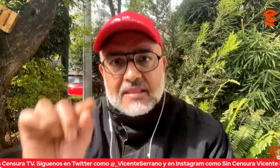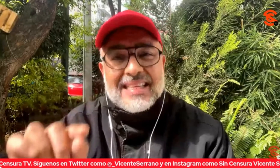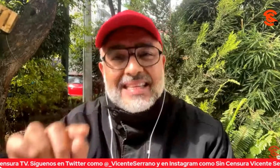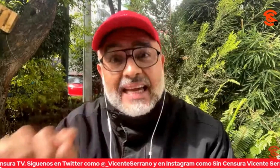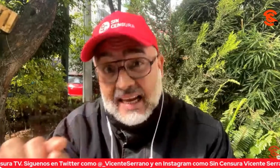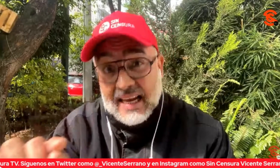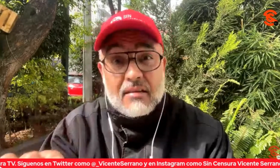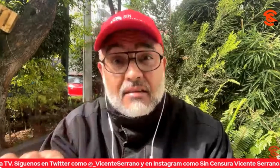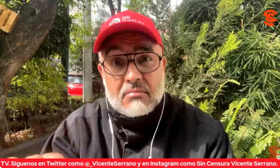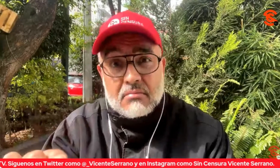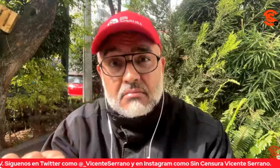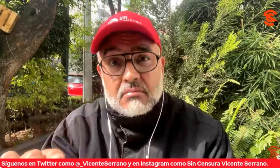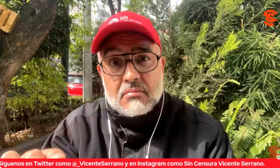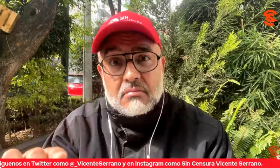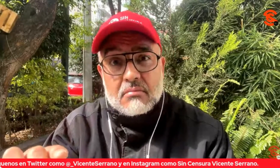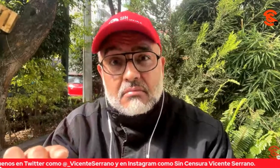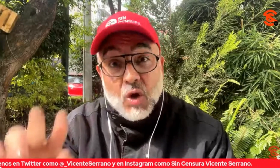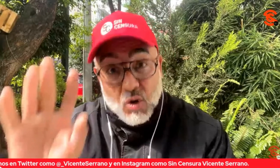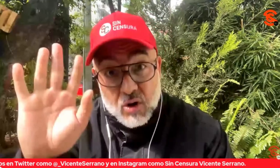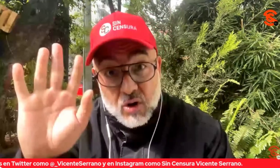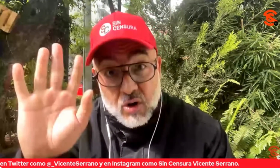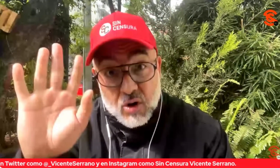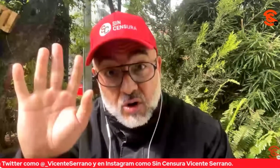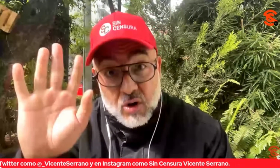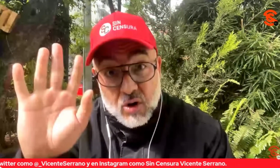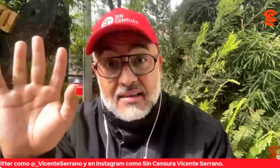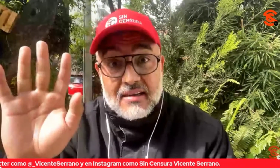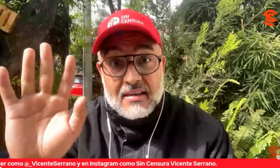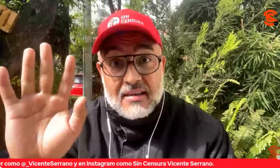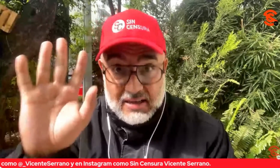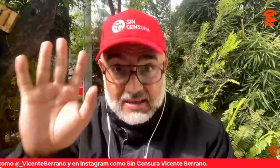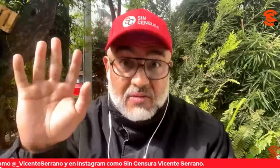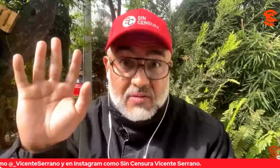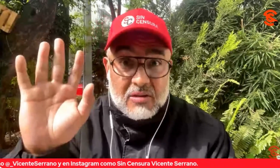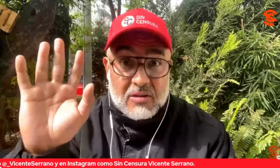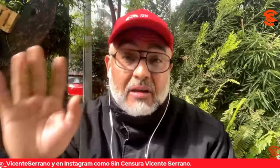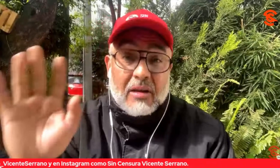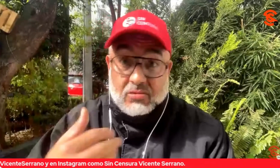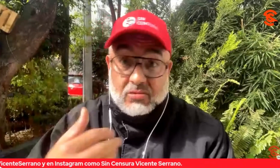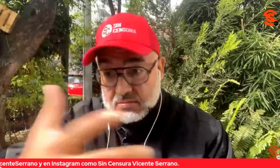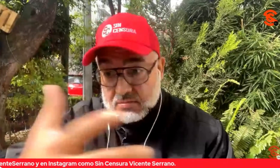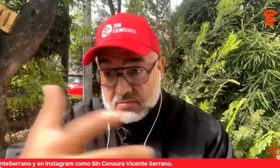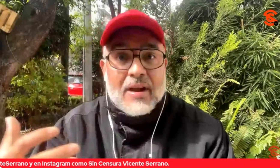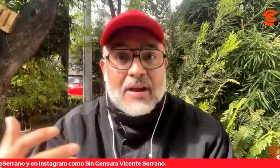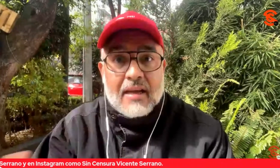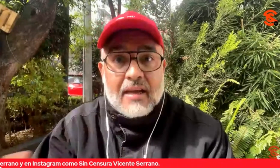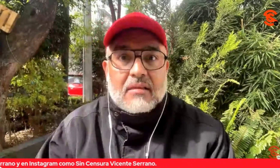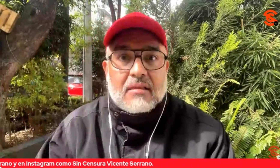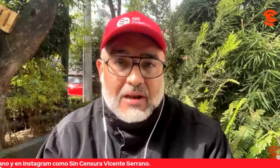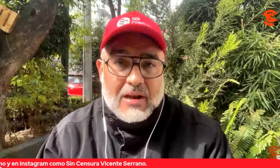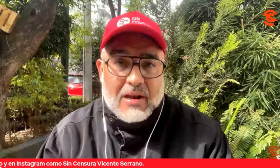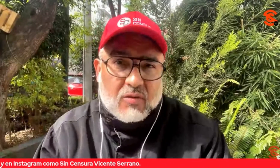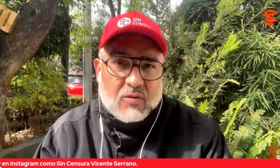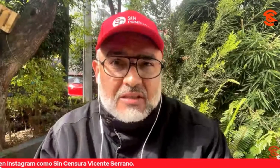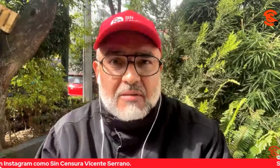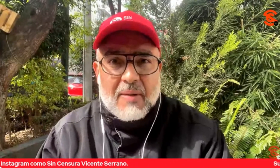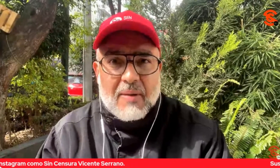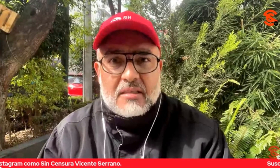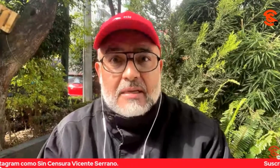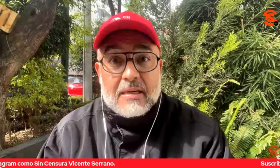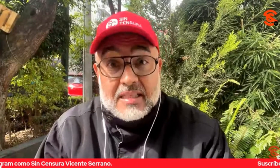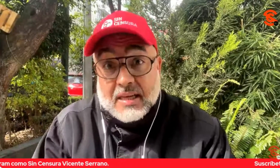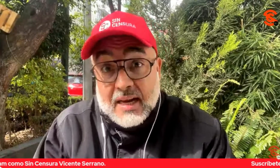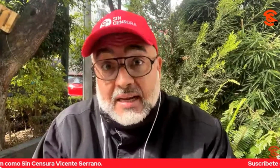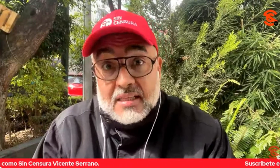El presidente sí cree, ojo, es el líder del movimiento que nos une por la transformación